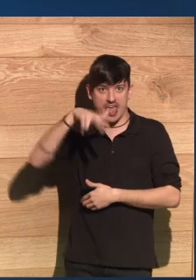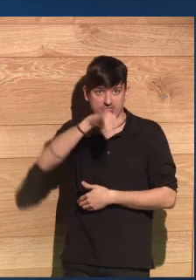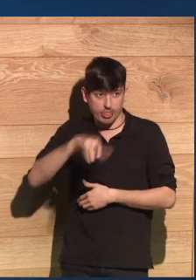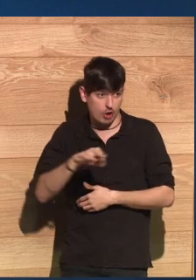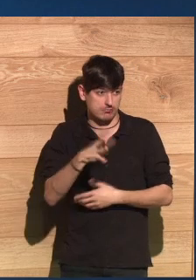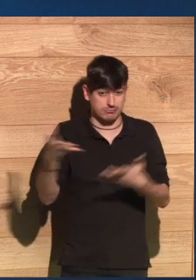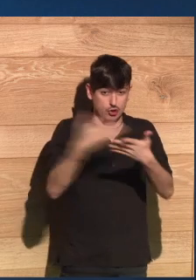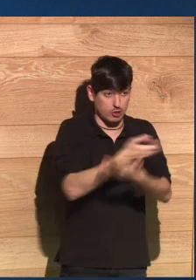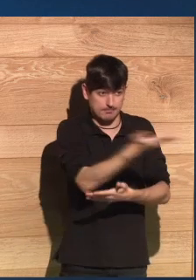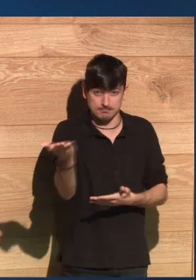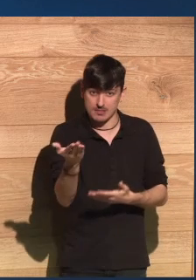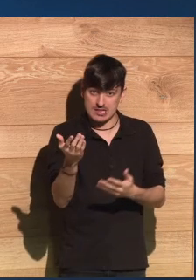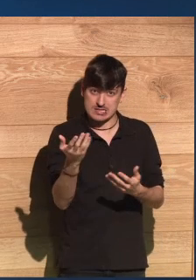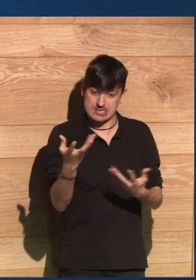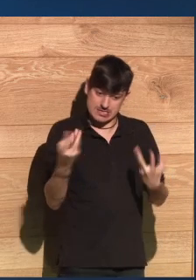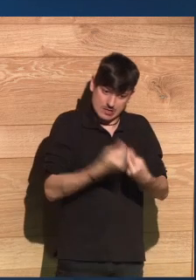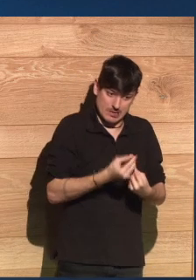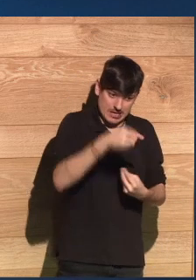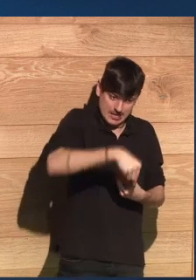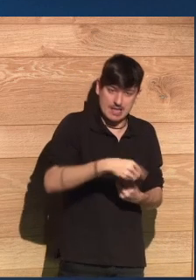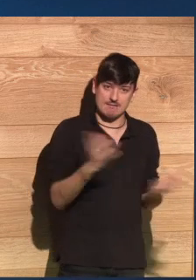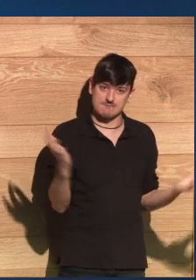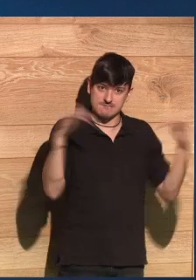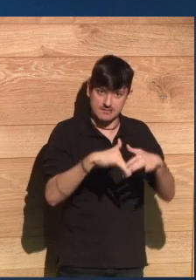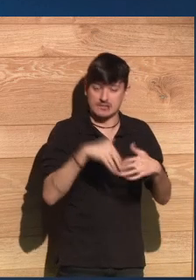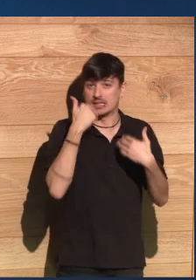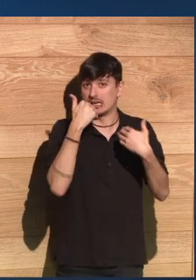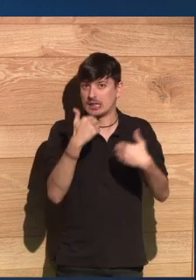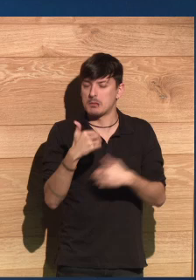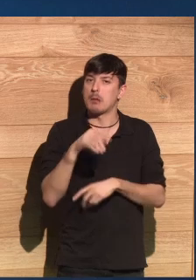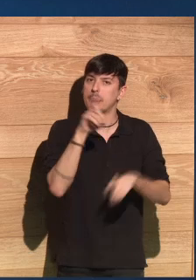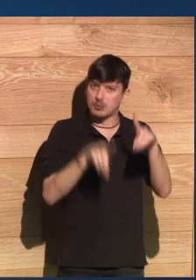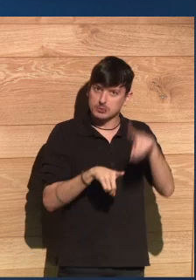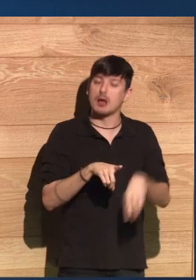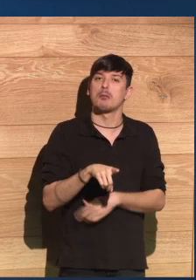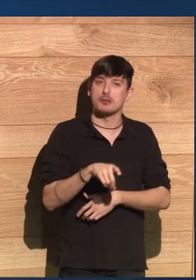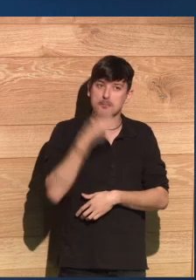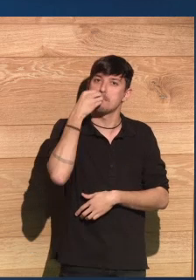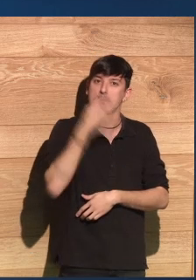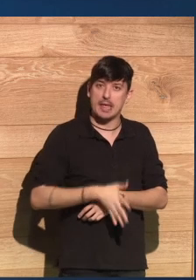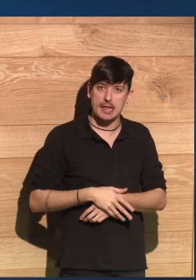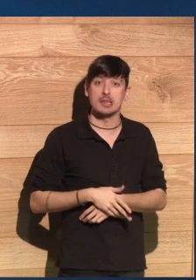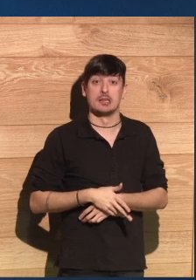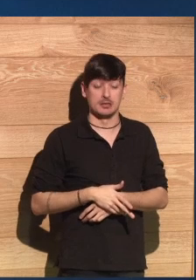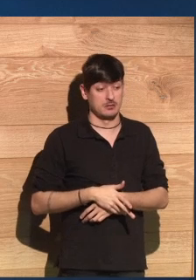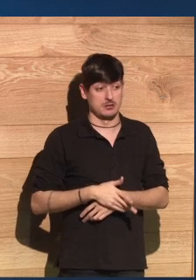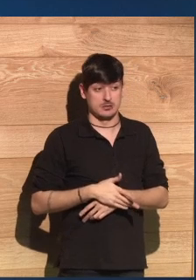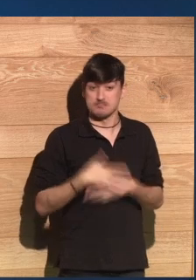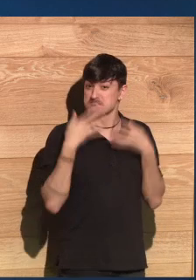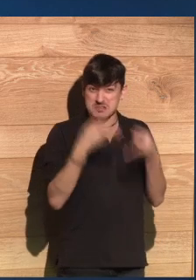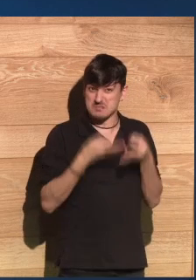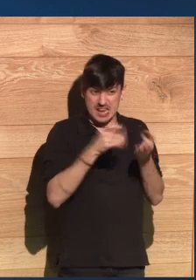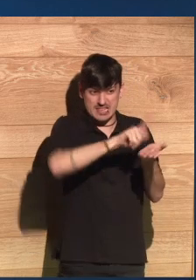todos por estar aquí acompañándonos. Es una buena pregunta. Lo que estaba siempre ha sido